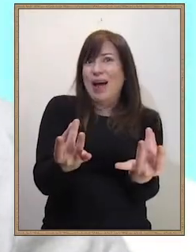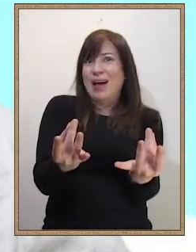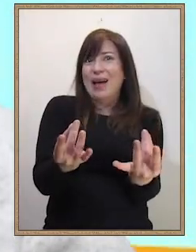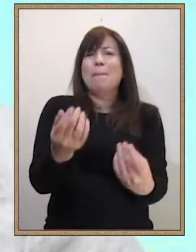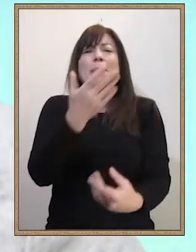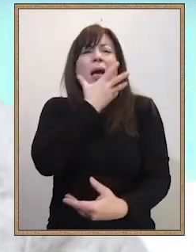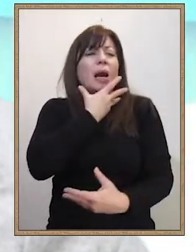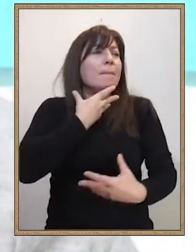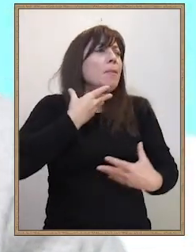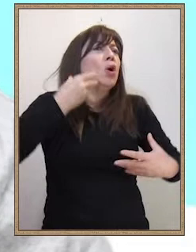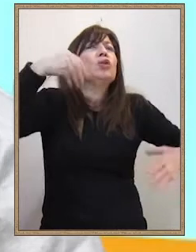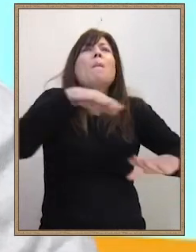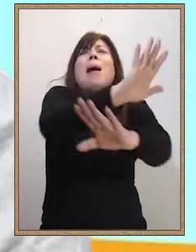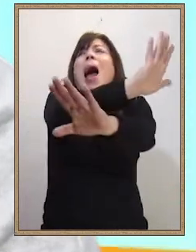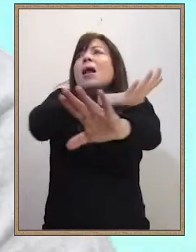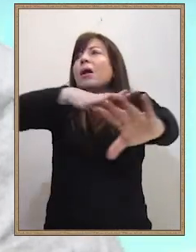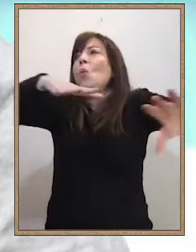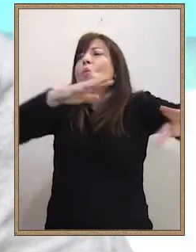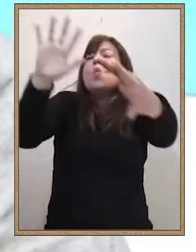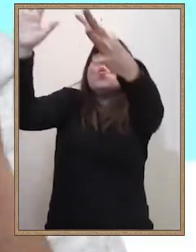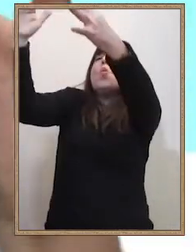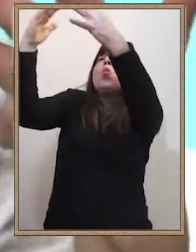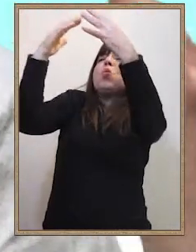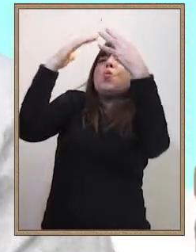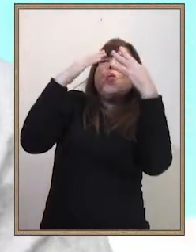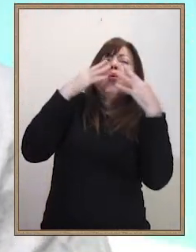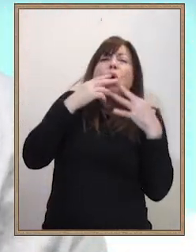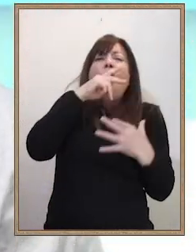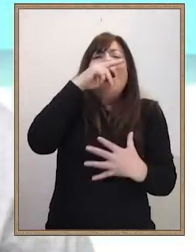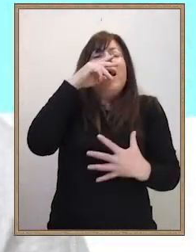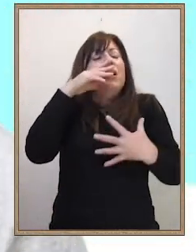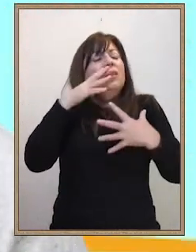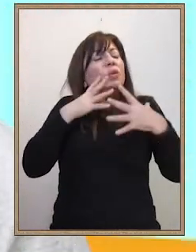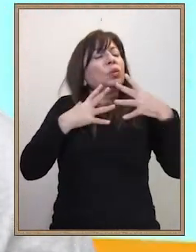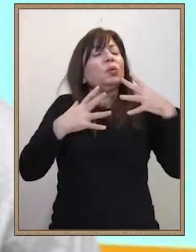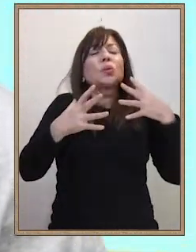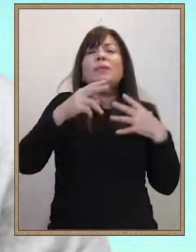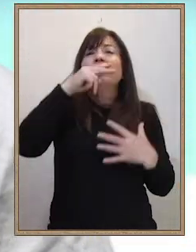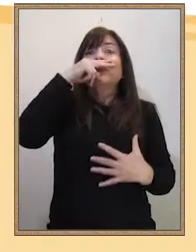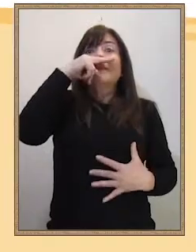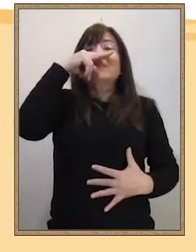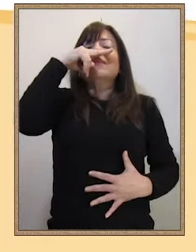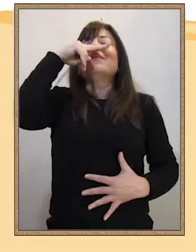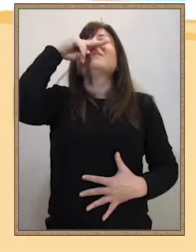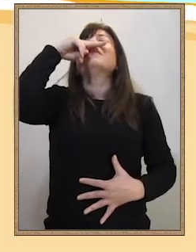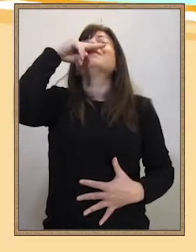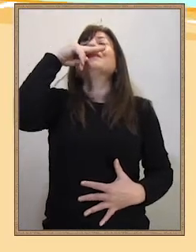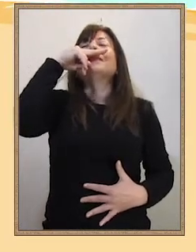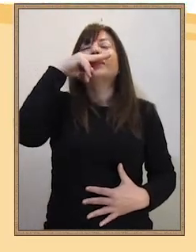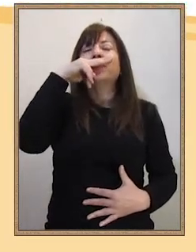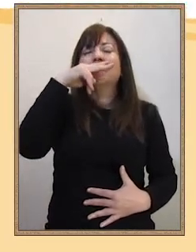qué hermoso este océano. ¿Pueden sentir? Oler esta brisa marina. Vamos a inhalar y a